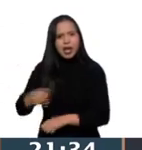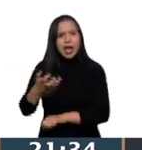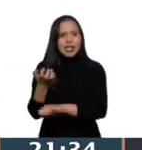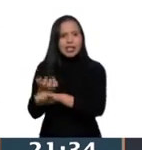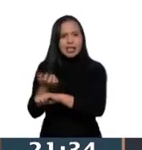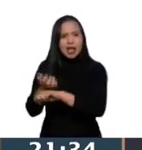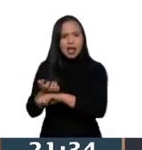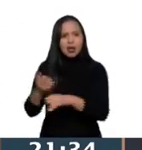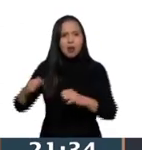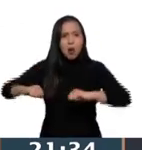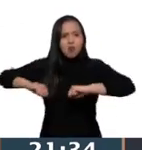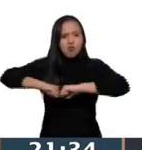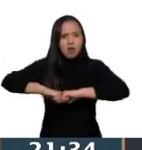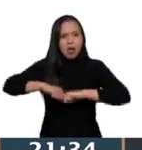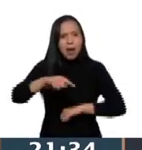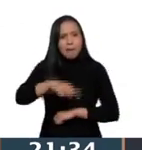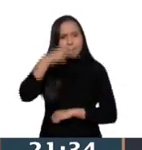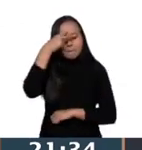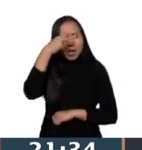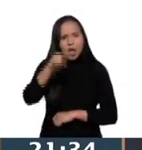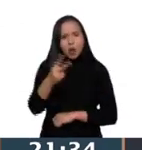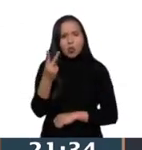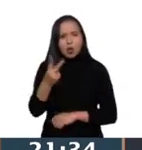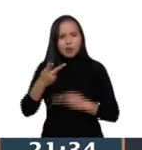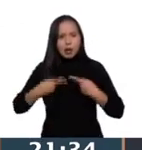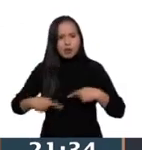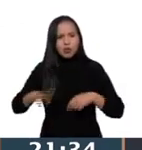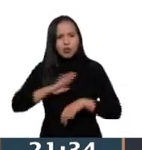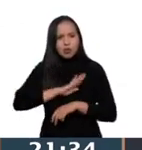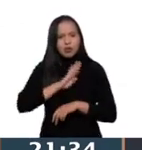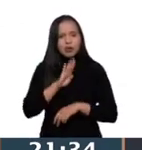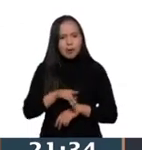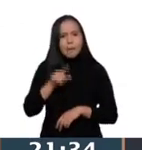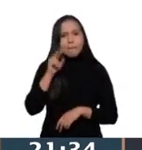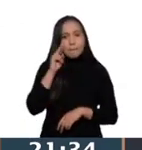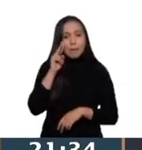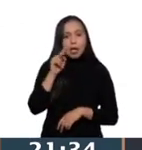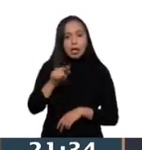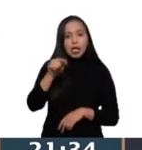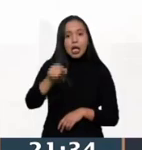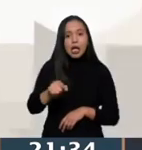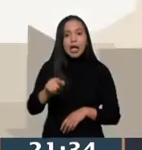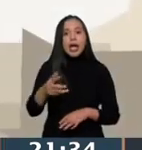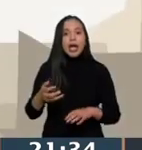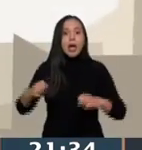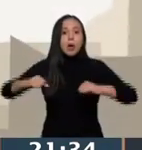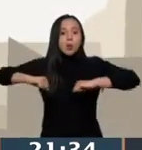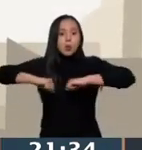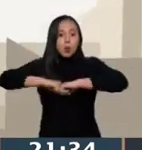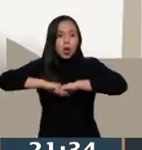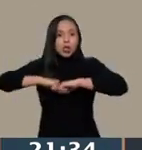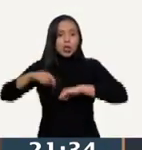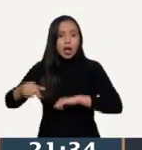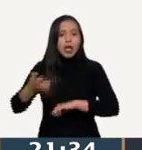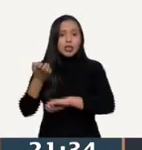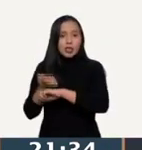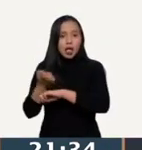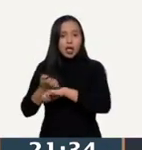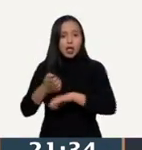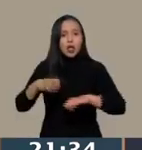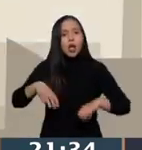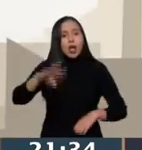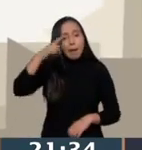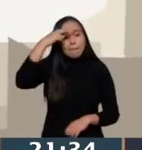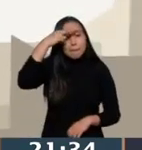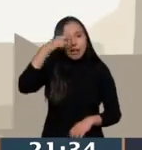Se registran 2 fallecidos. Bueno, cabe decir que la frontera entre Estados Unidos y México tiene 2 lados, el de